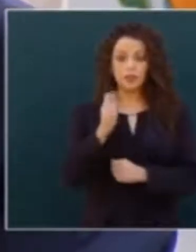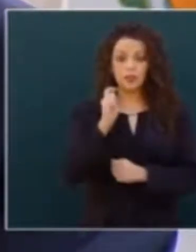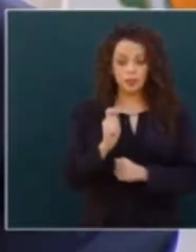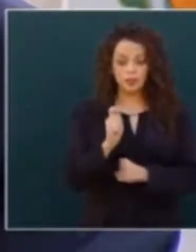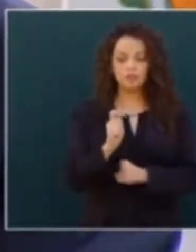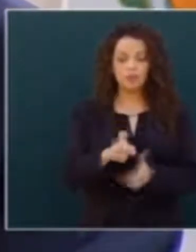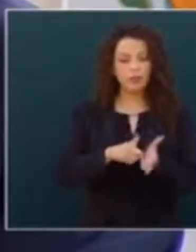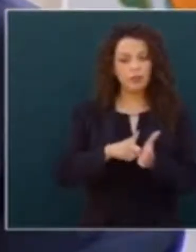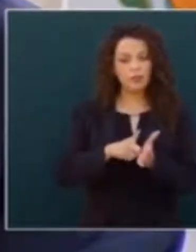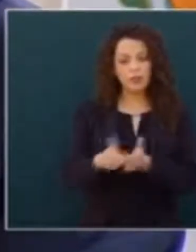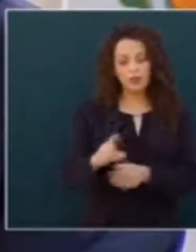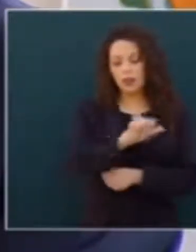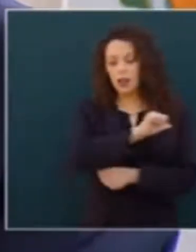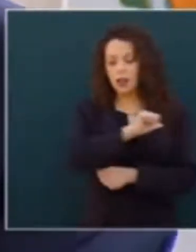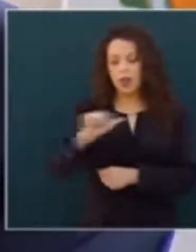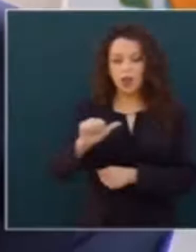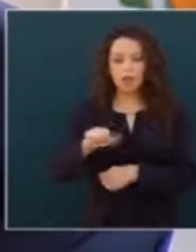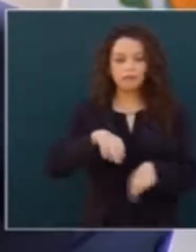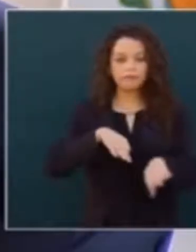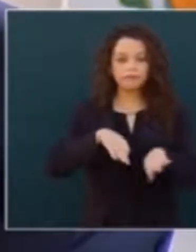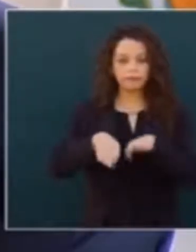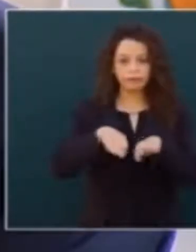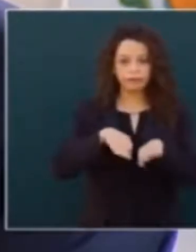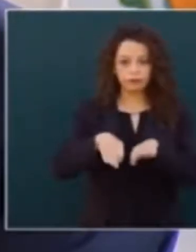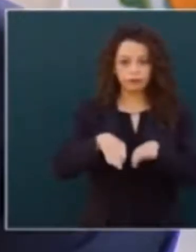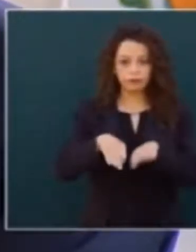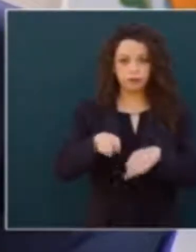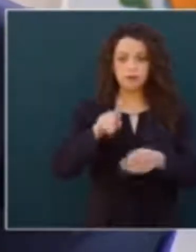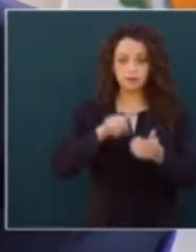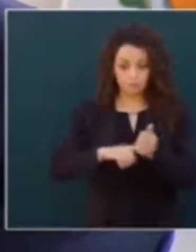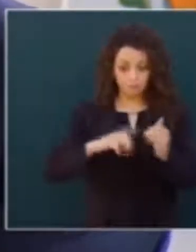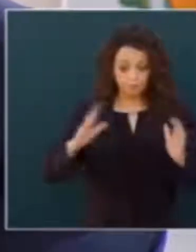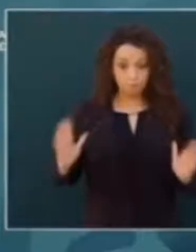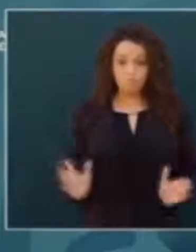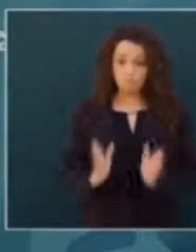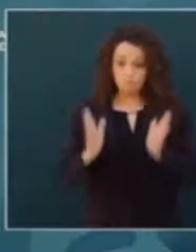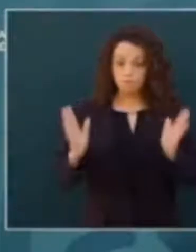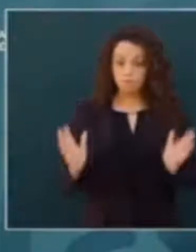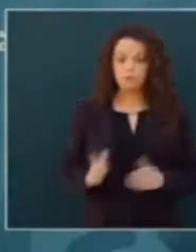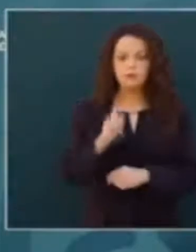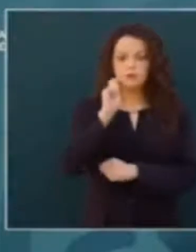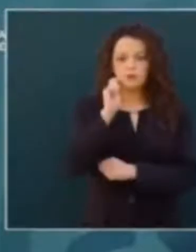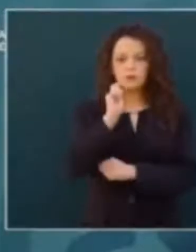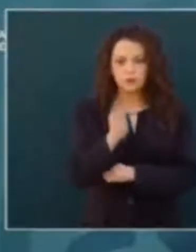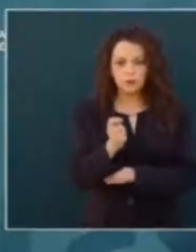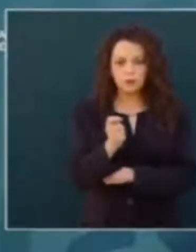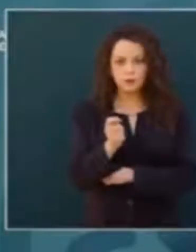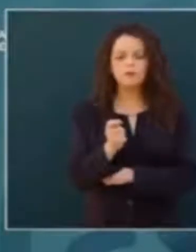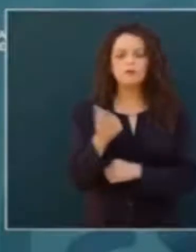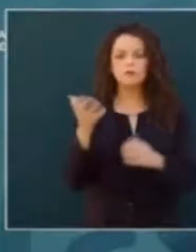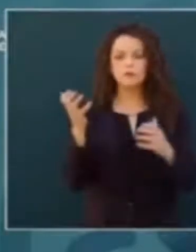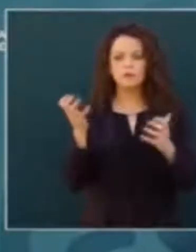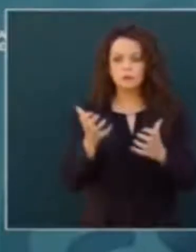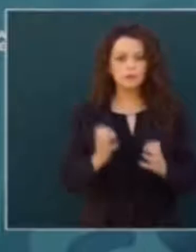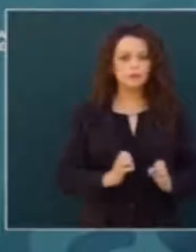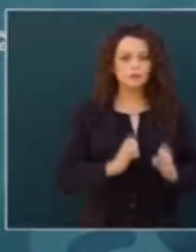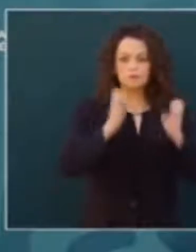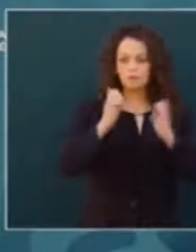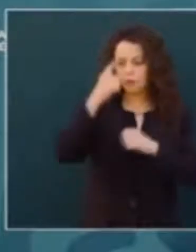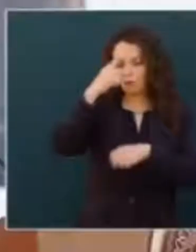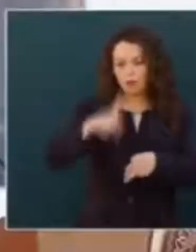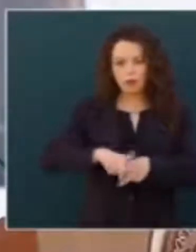derechos laborales y emprendió la creación de infraestructura para el desarrollo independiente de